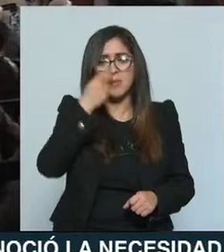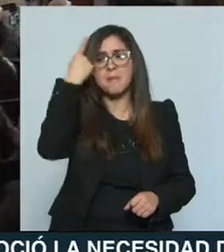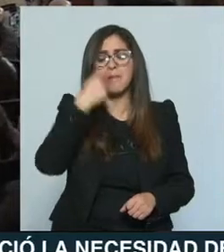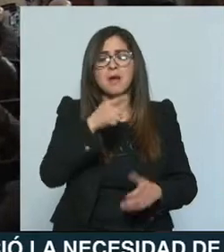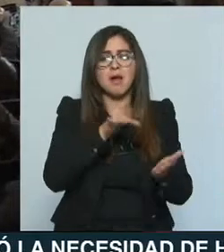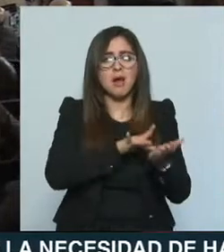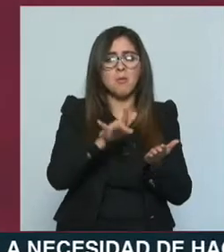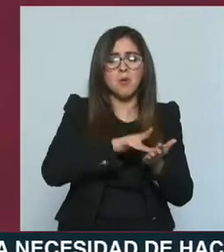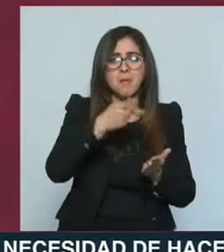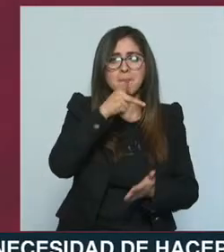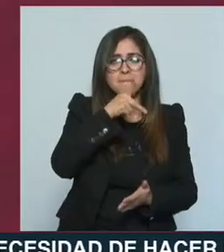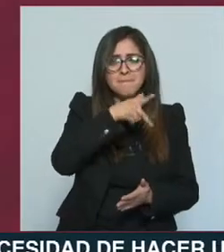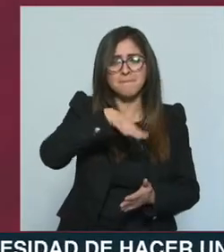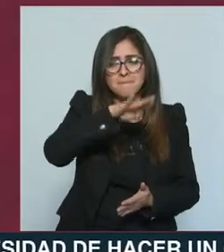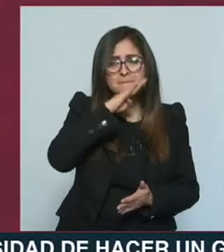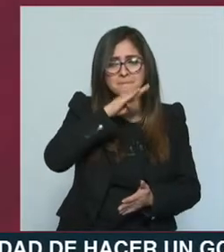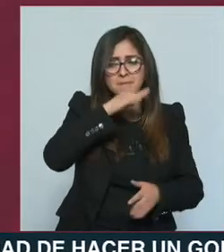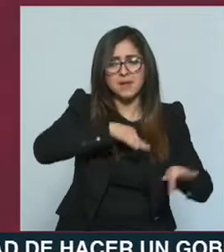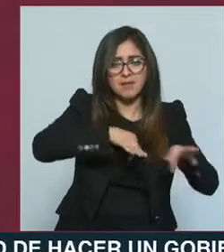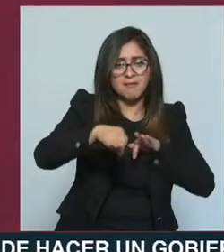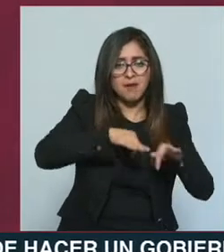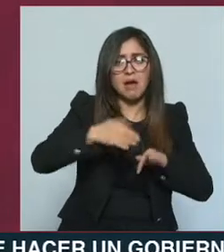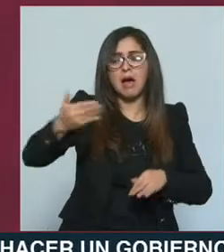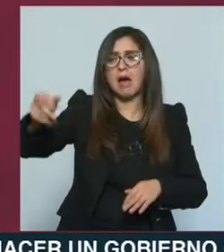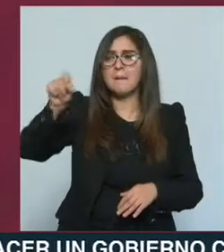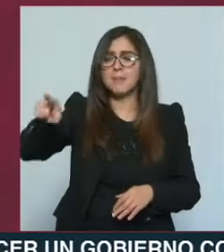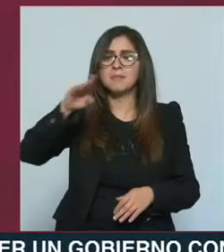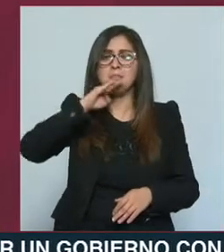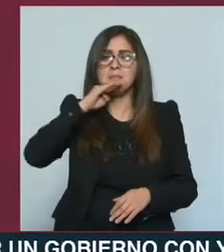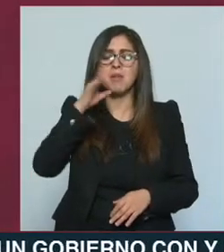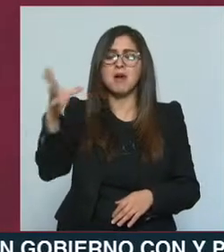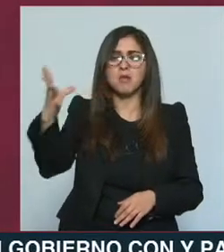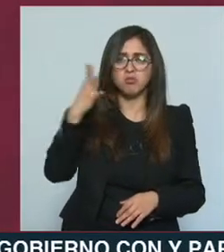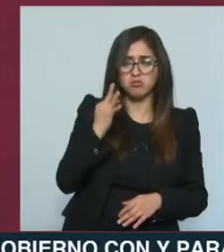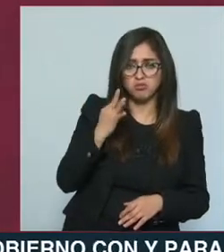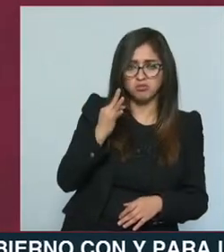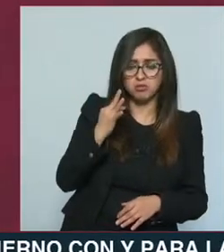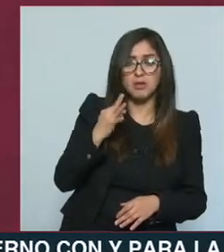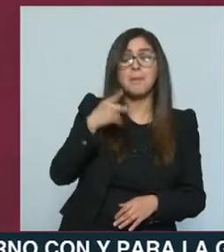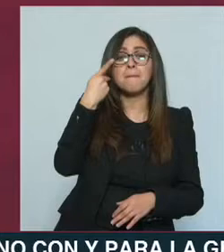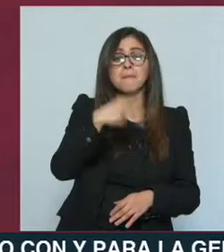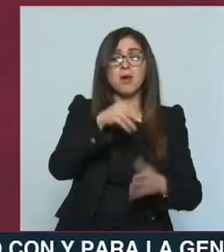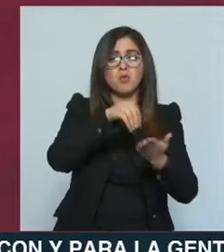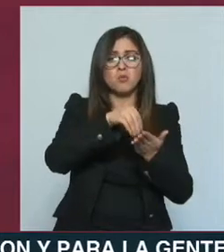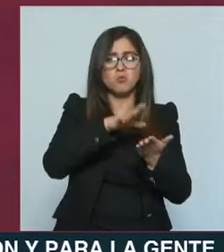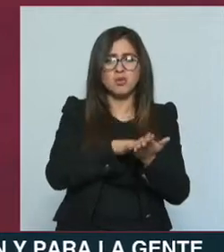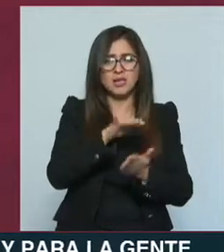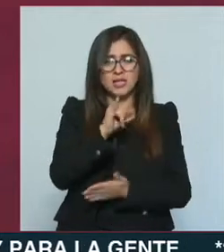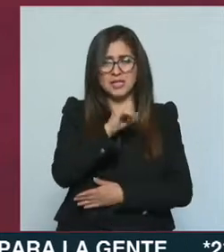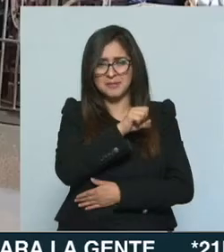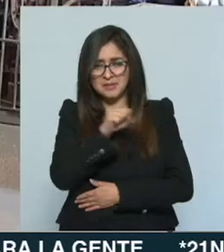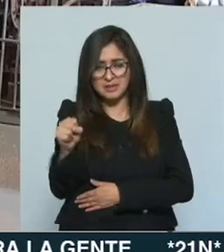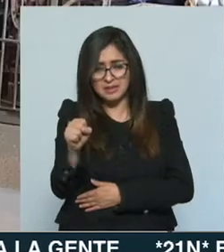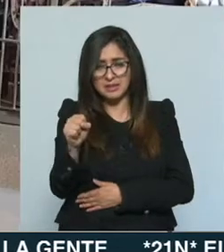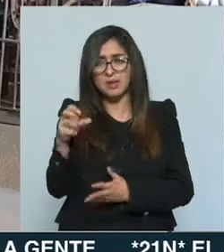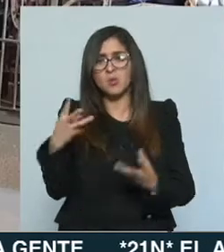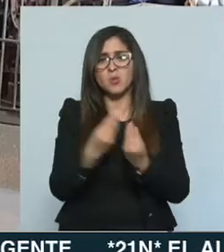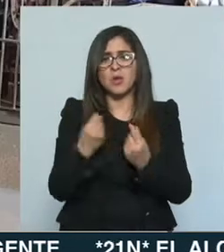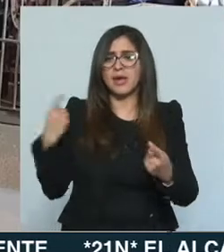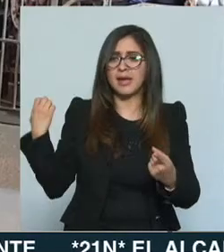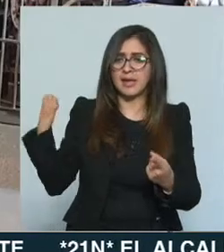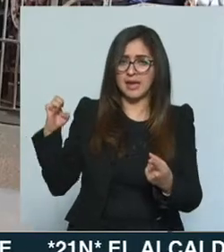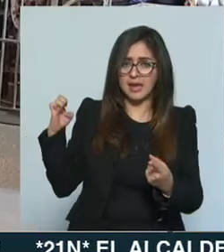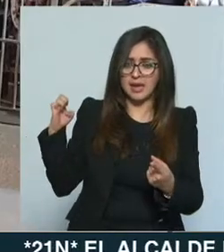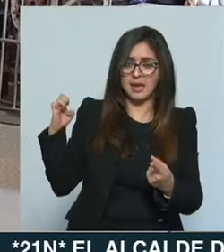trabajadoras, denunciadas por ellas mismas. Con datos oficiales, según el IMSS, hay